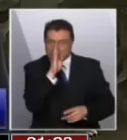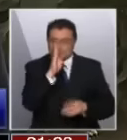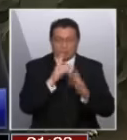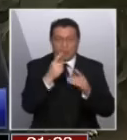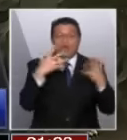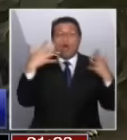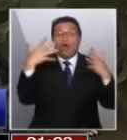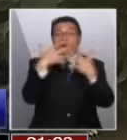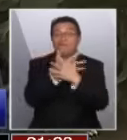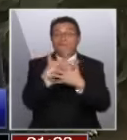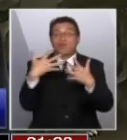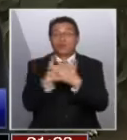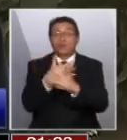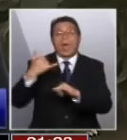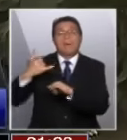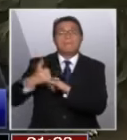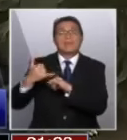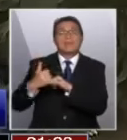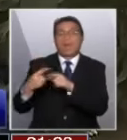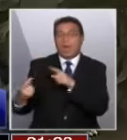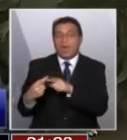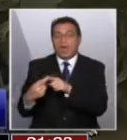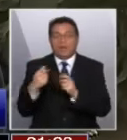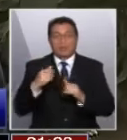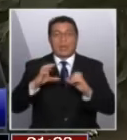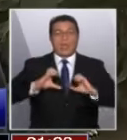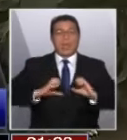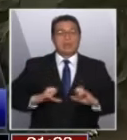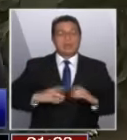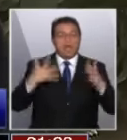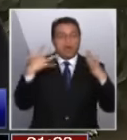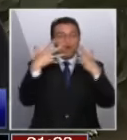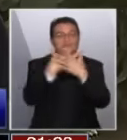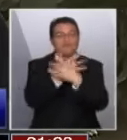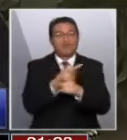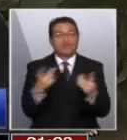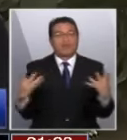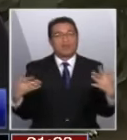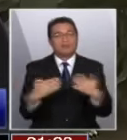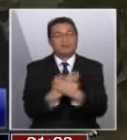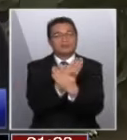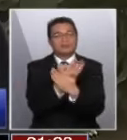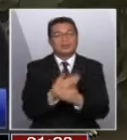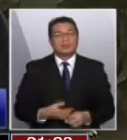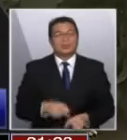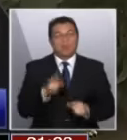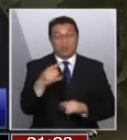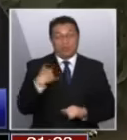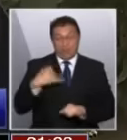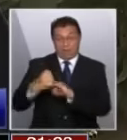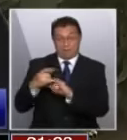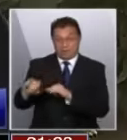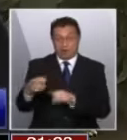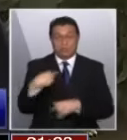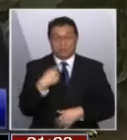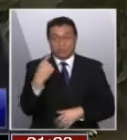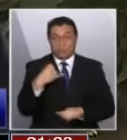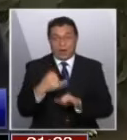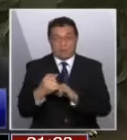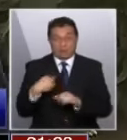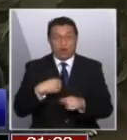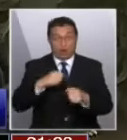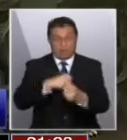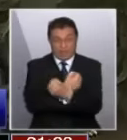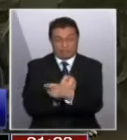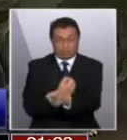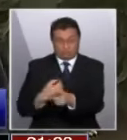confunde parece la amistad con la ética cuando uno tiene un amigo que ha cometido un error Yo tengo un amigo que está preso y